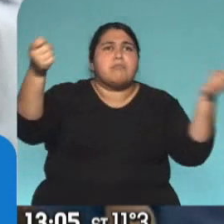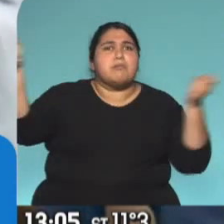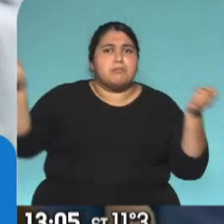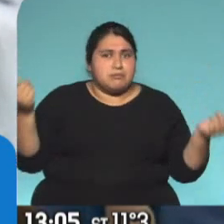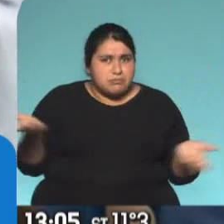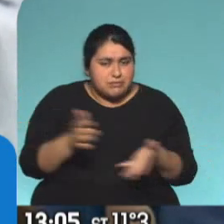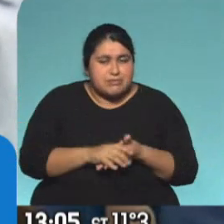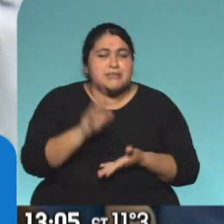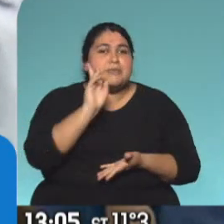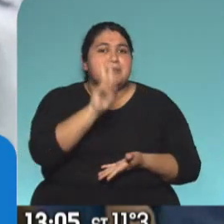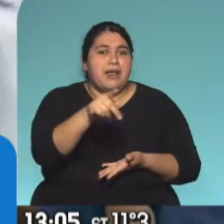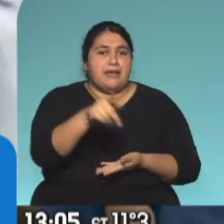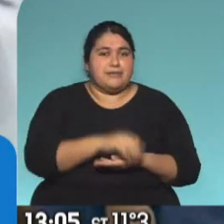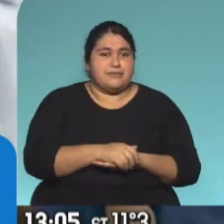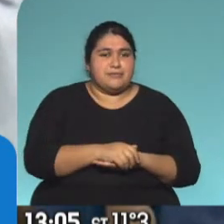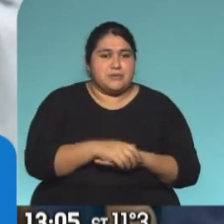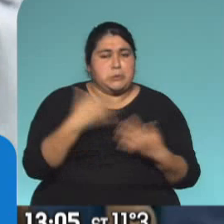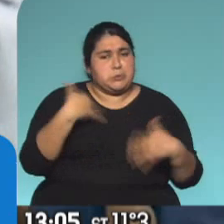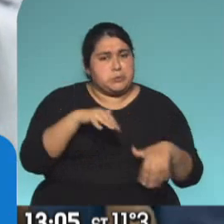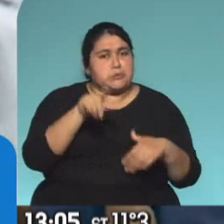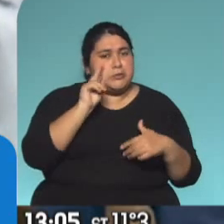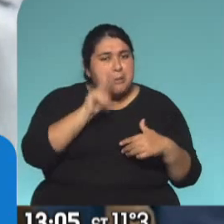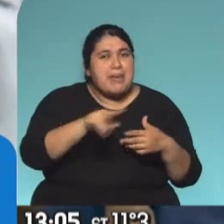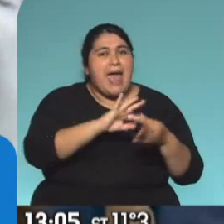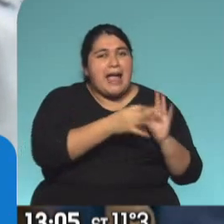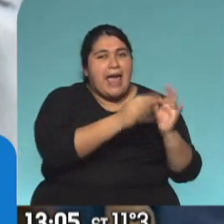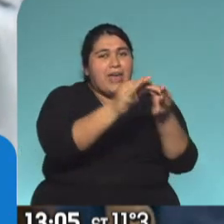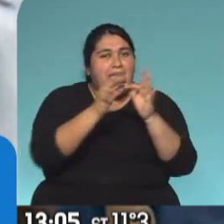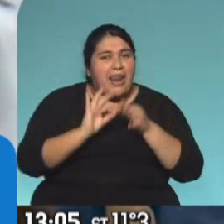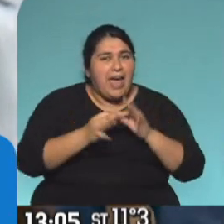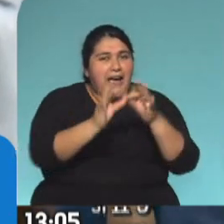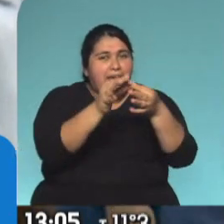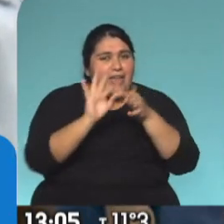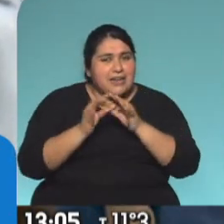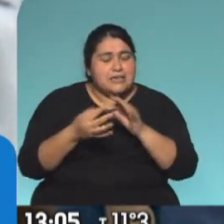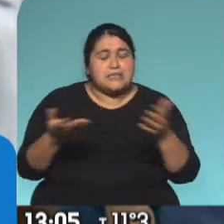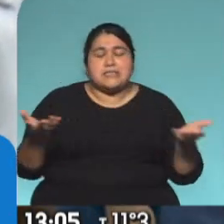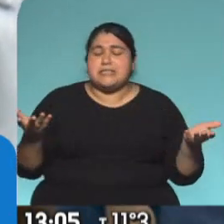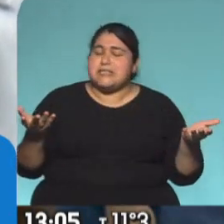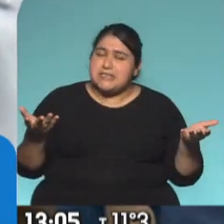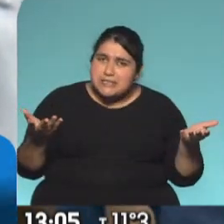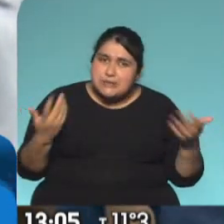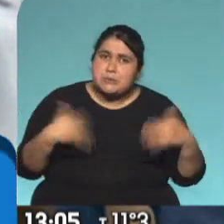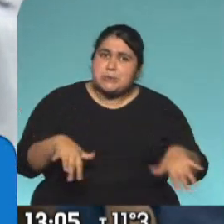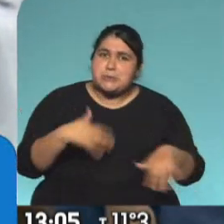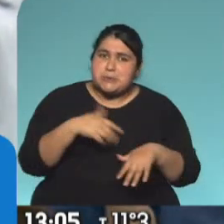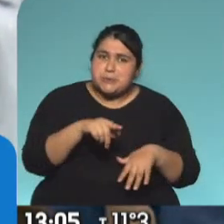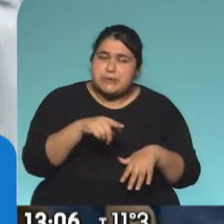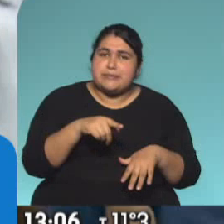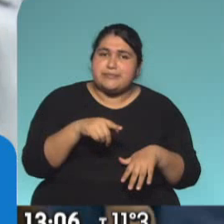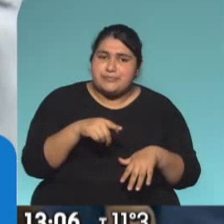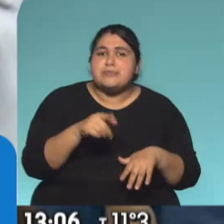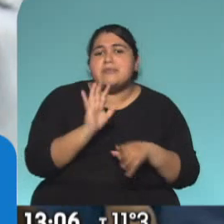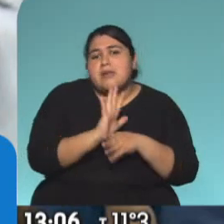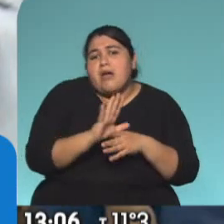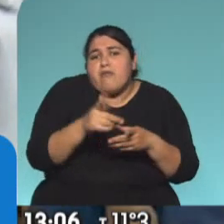uno... Mirá, si podemos empezar a seguir el... Sí, es verdad, es verdad. Es tremendo. Sí, es un